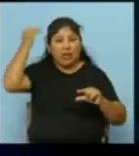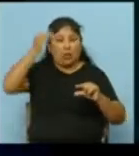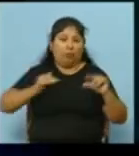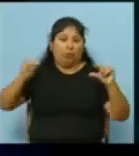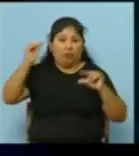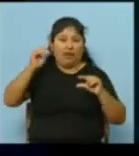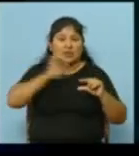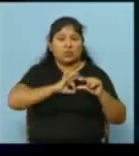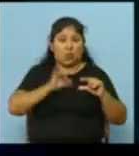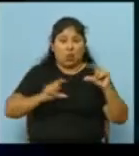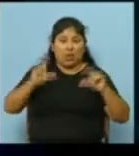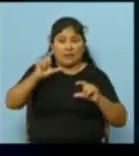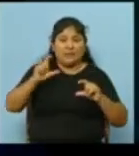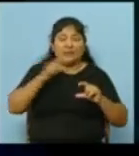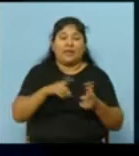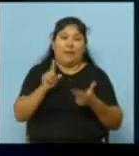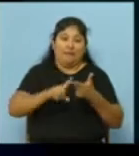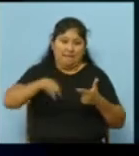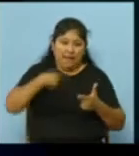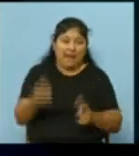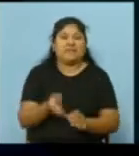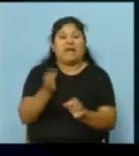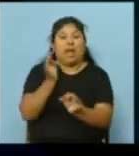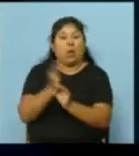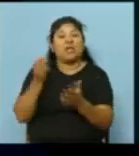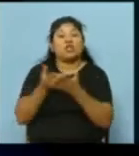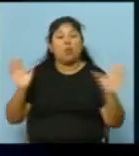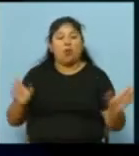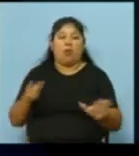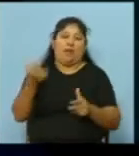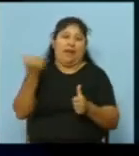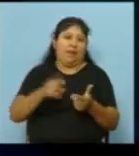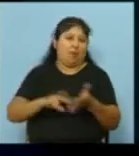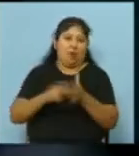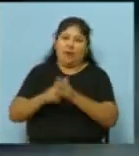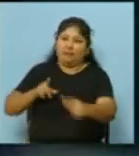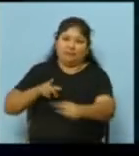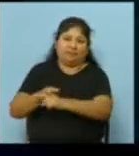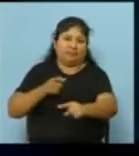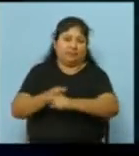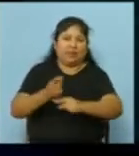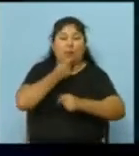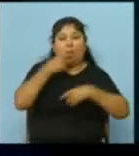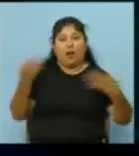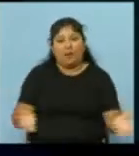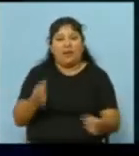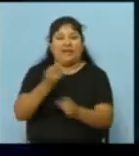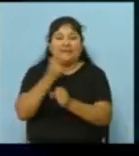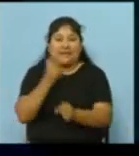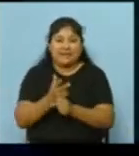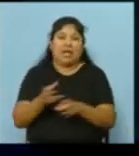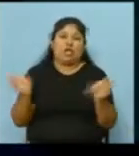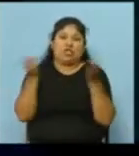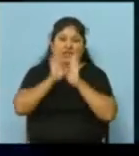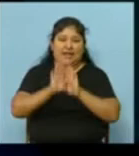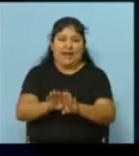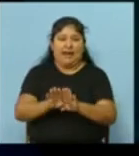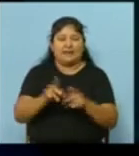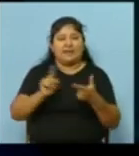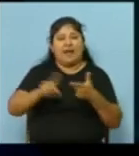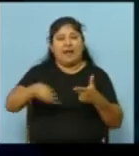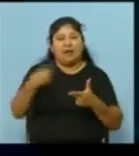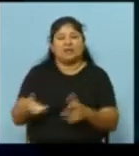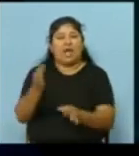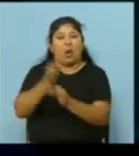la educación pública cierra de terciarios o allí lo vimos también en jujuy e intentaron cerrar las escuelas nocturnas